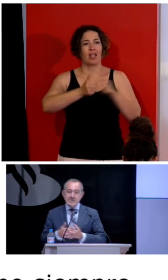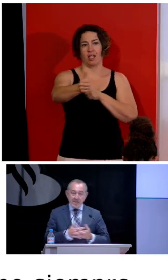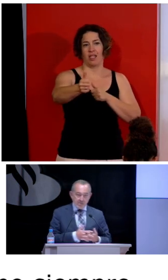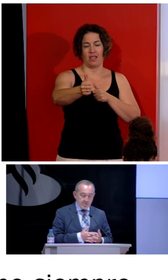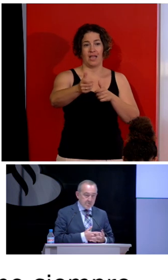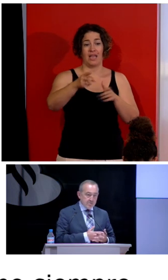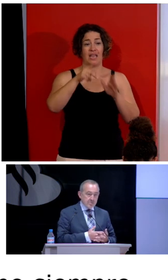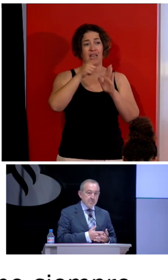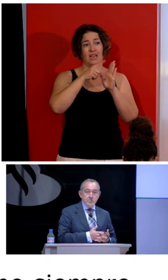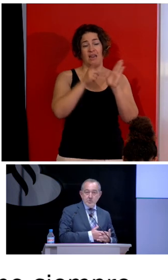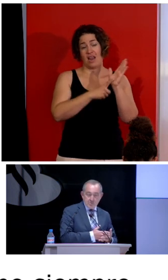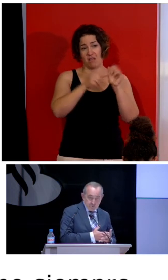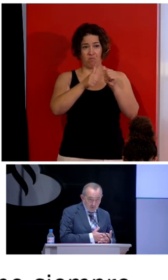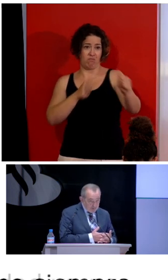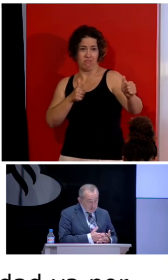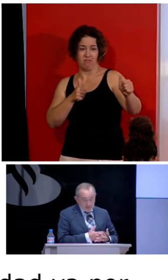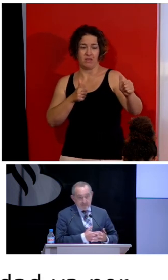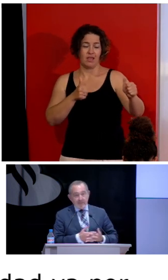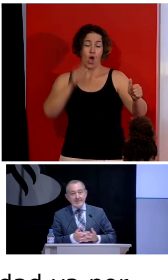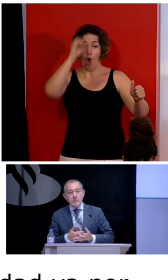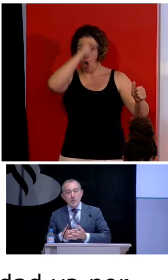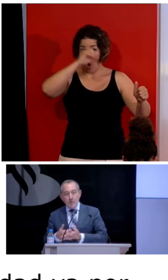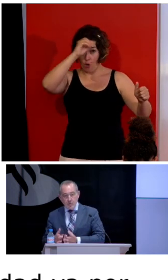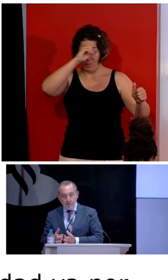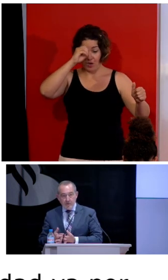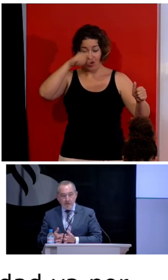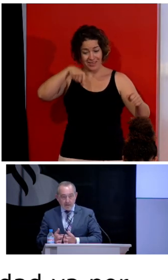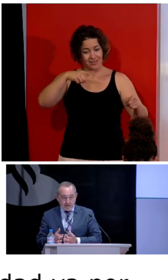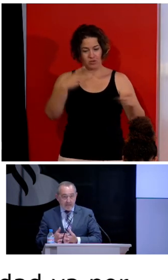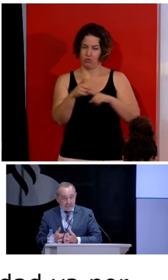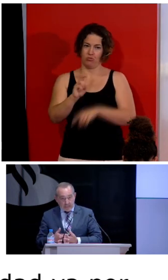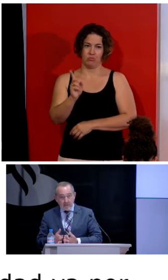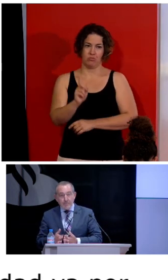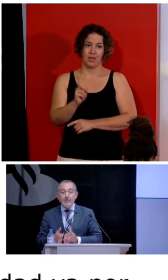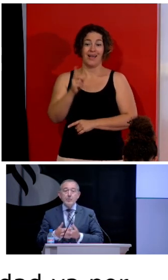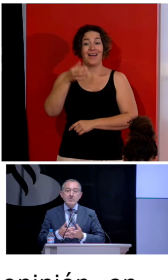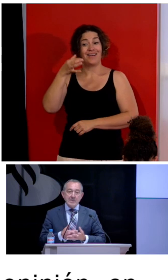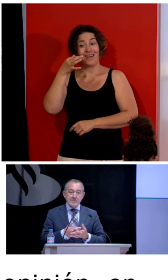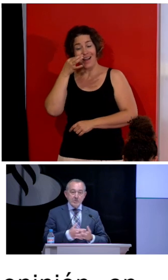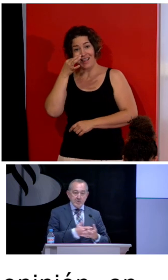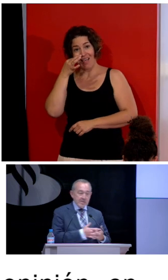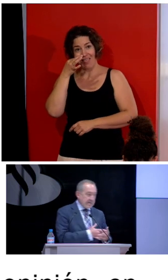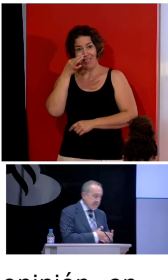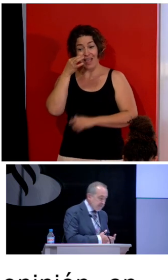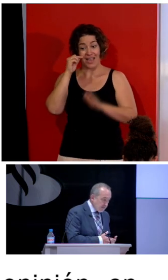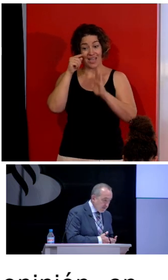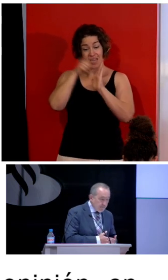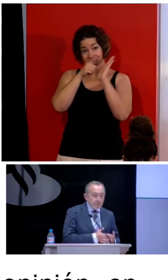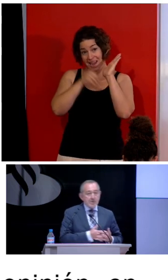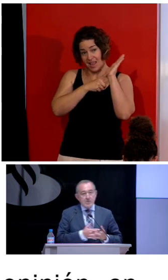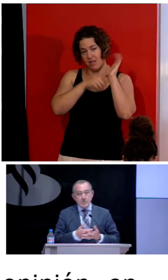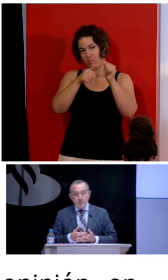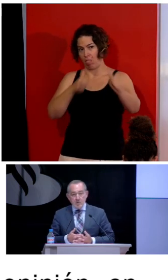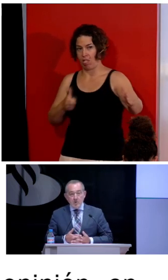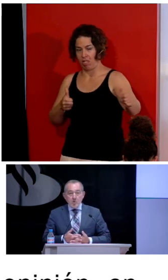la legislación. Pues en nuestra opinión, en este caso, no. La realidad va por detrás de lo que dice la legislación. ¿Por